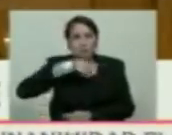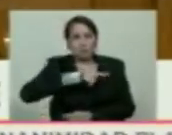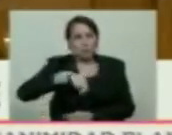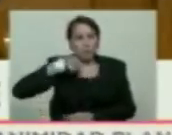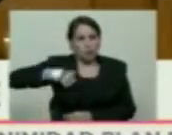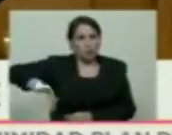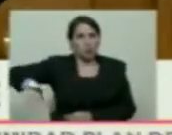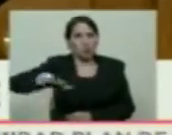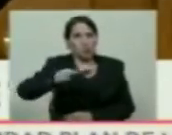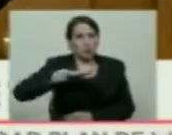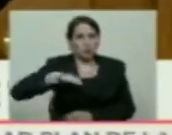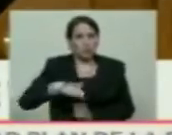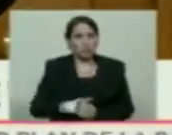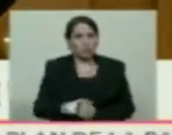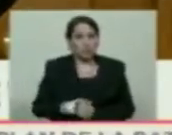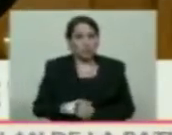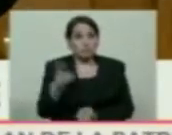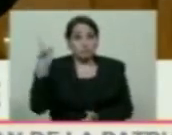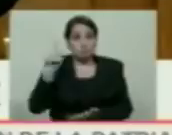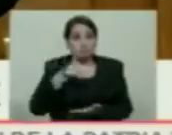Esa conciencia llevó